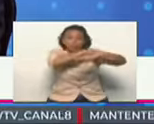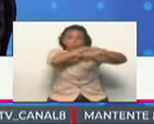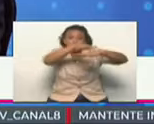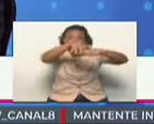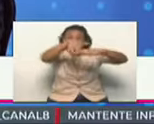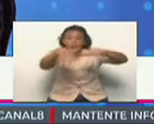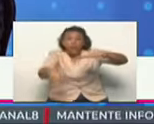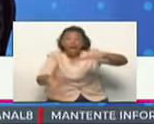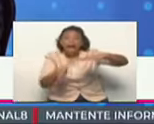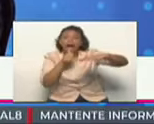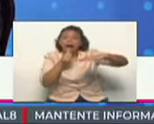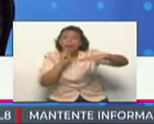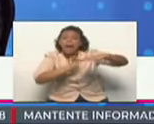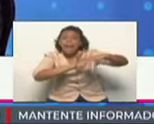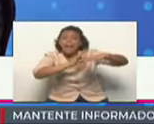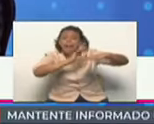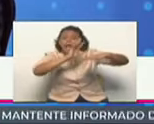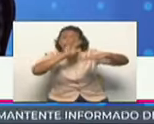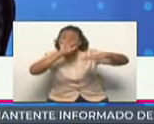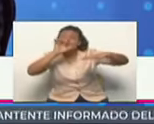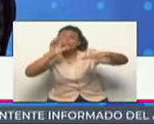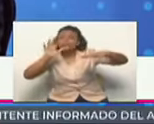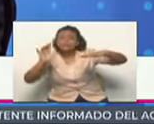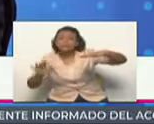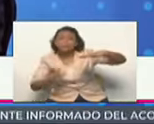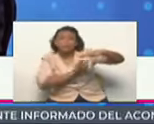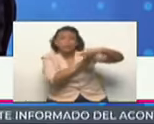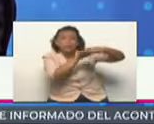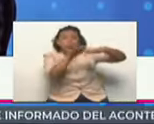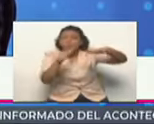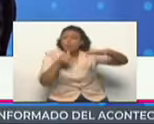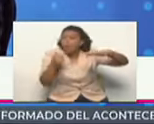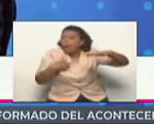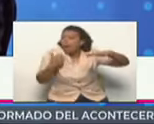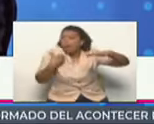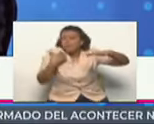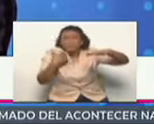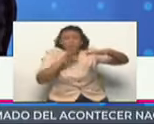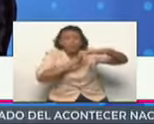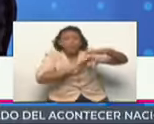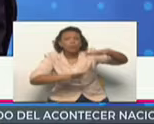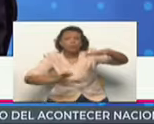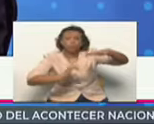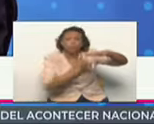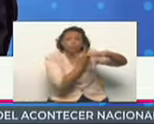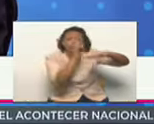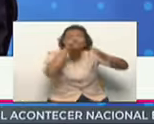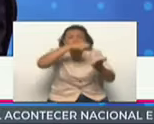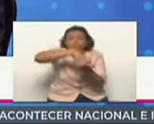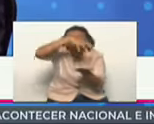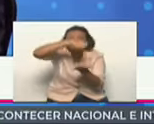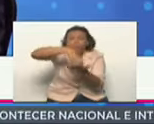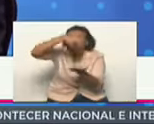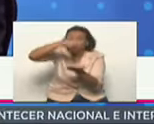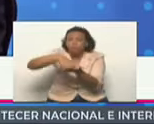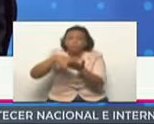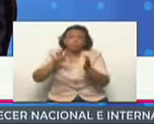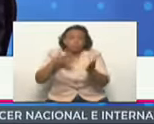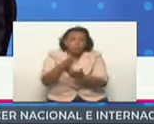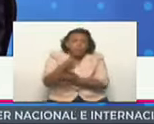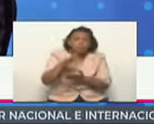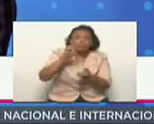aguas cristalinas, tiene cualquier cantidad de ranas, sapitos, de